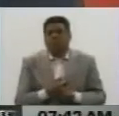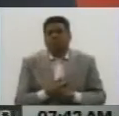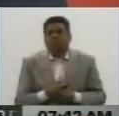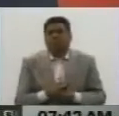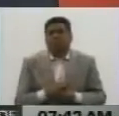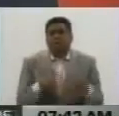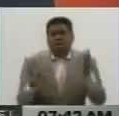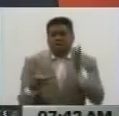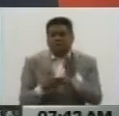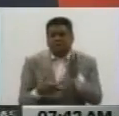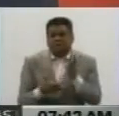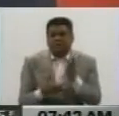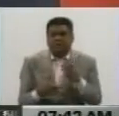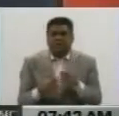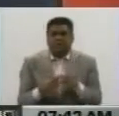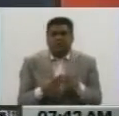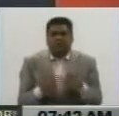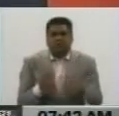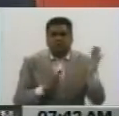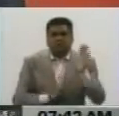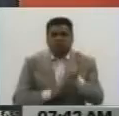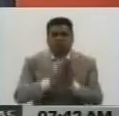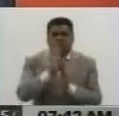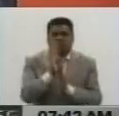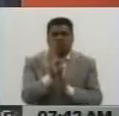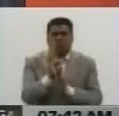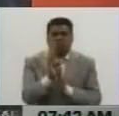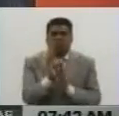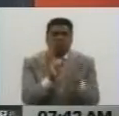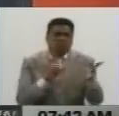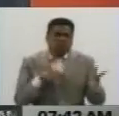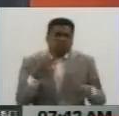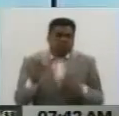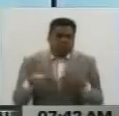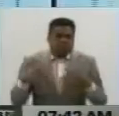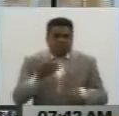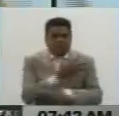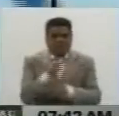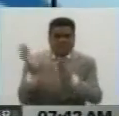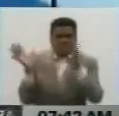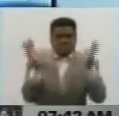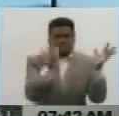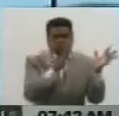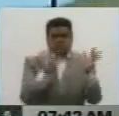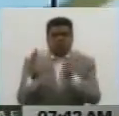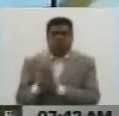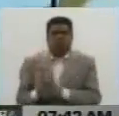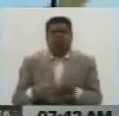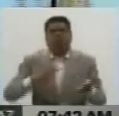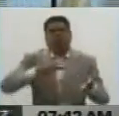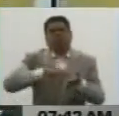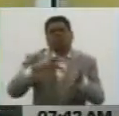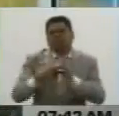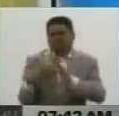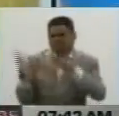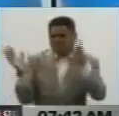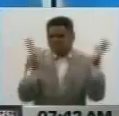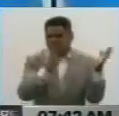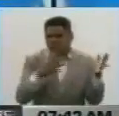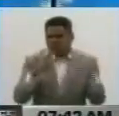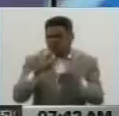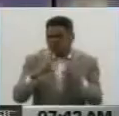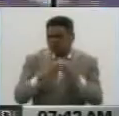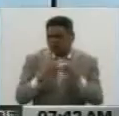técnico, en ese momento nosotros estamos desarrollando una actividad ecológica, nosotros somos parte de la ecología. ¿Qué significa para el medio ambiente tener, obtener estos minerales ahorita